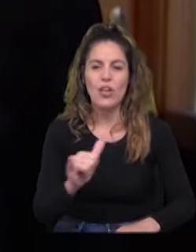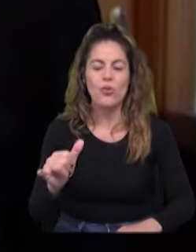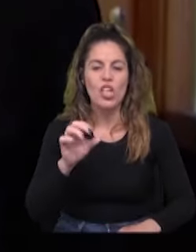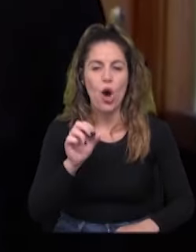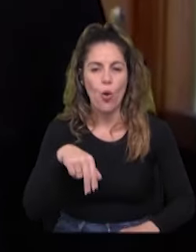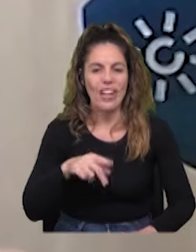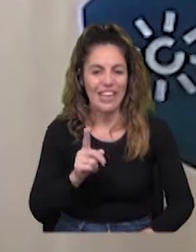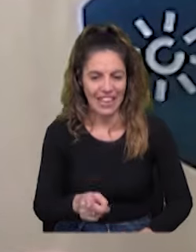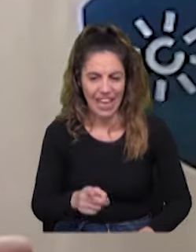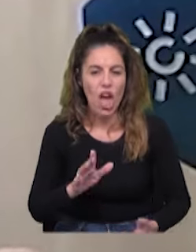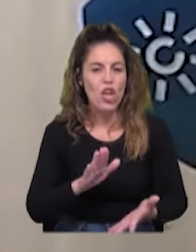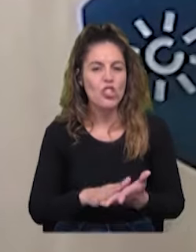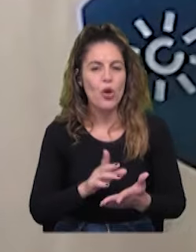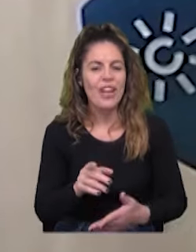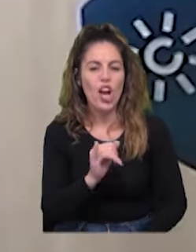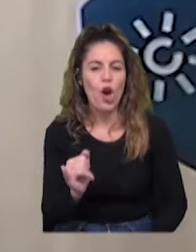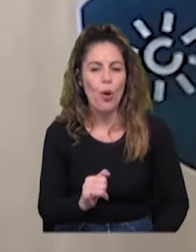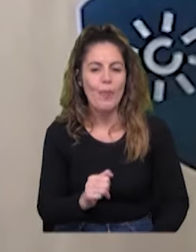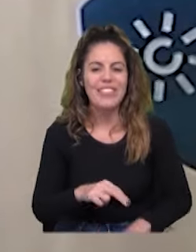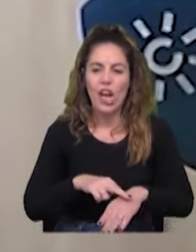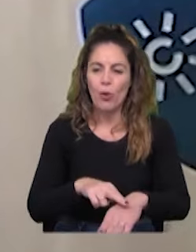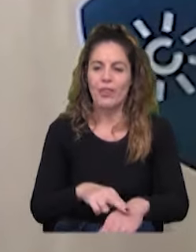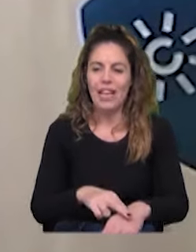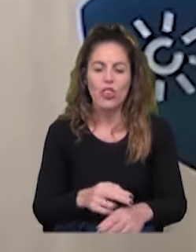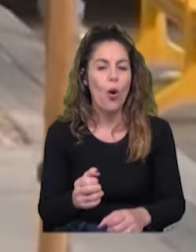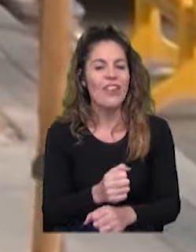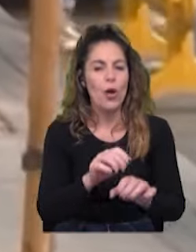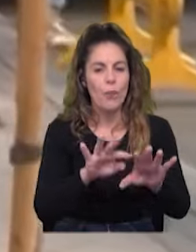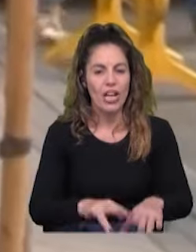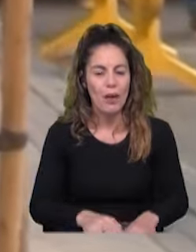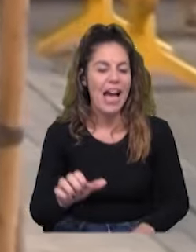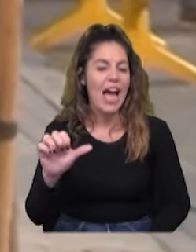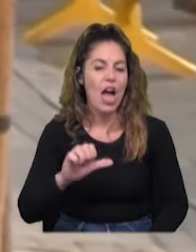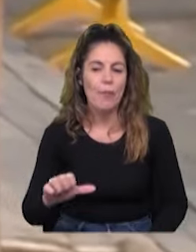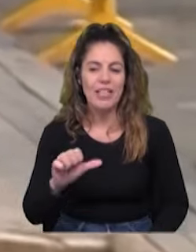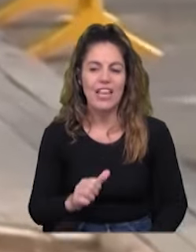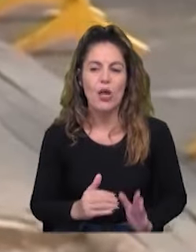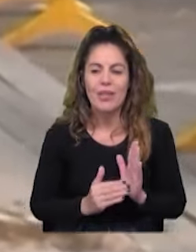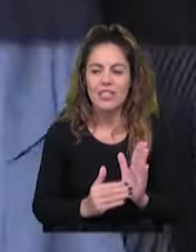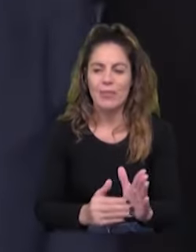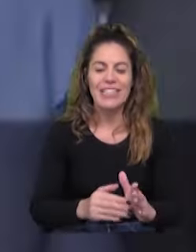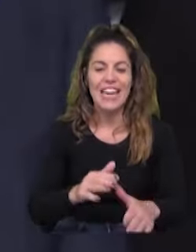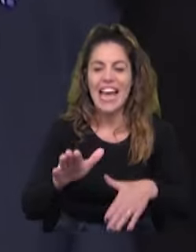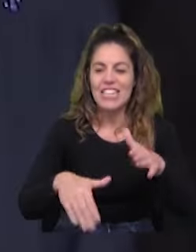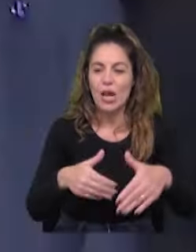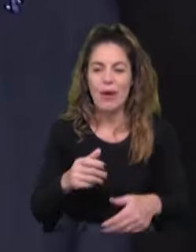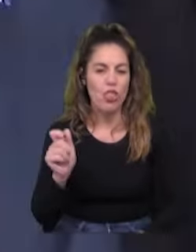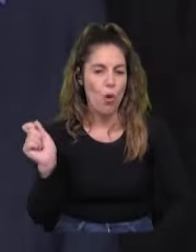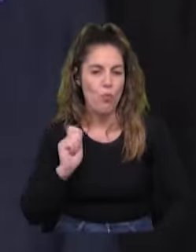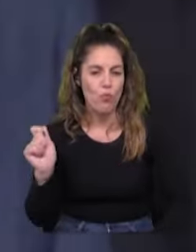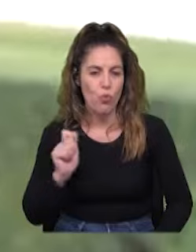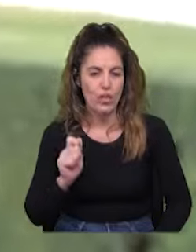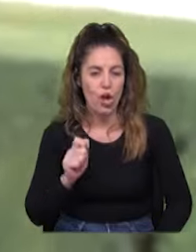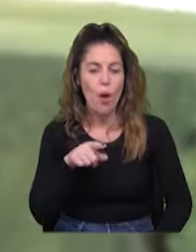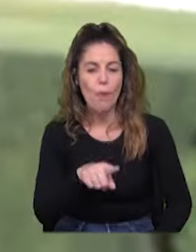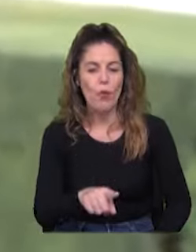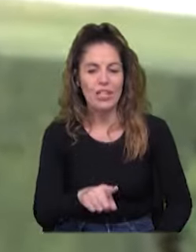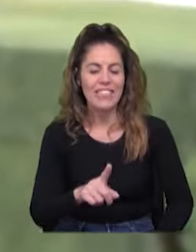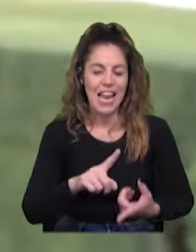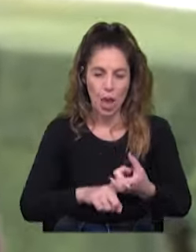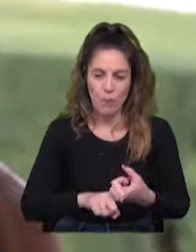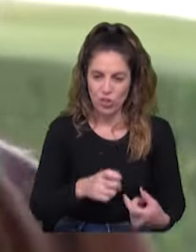manos limpias sobre que Gómez viene recomendando o avalando por carta a empresarios para que se presenten a licitaciones públicas valiéndose de su condición de